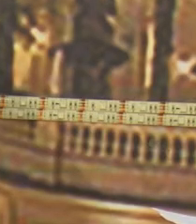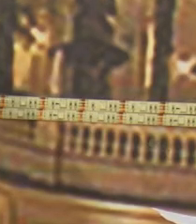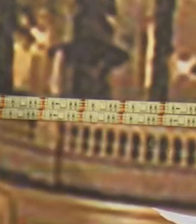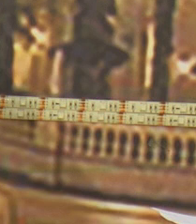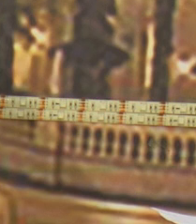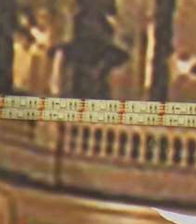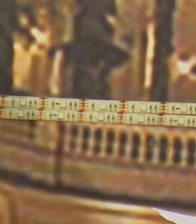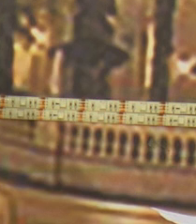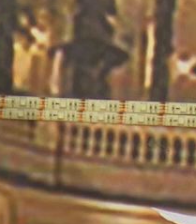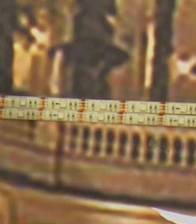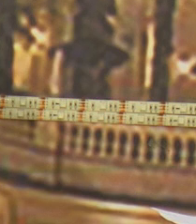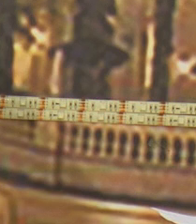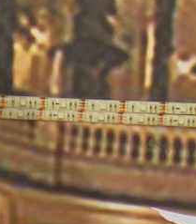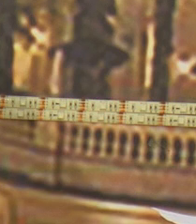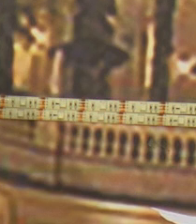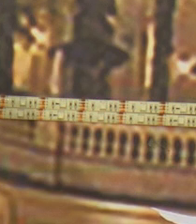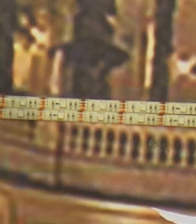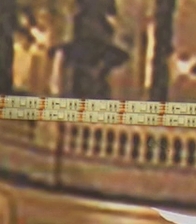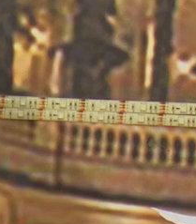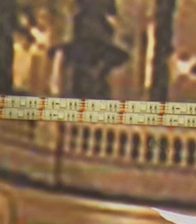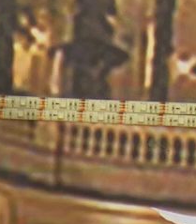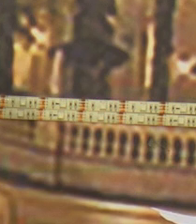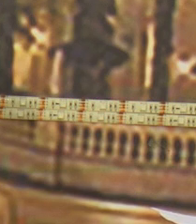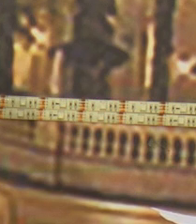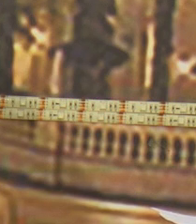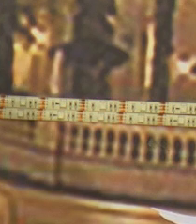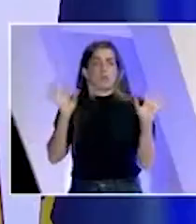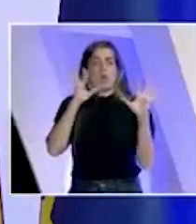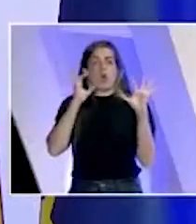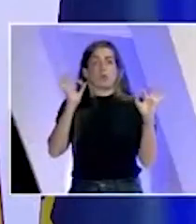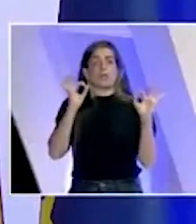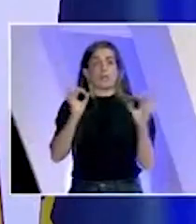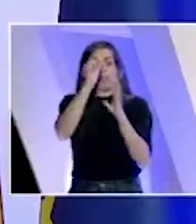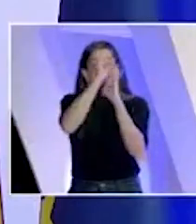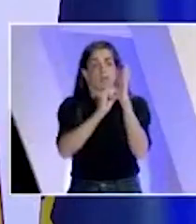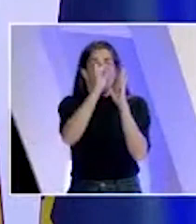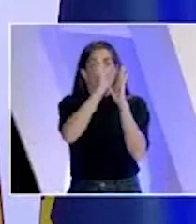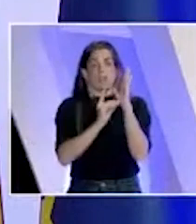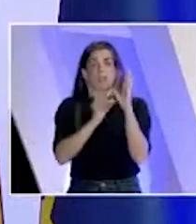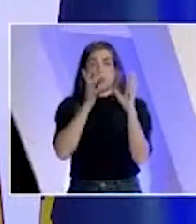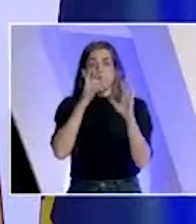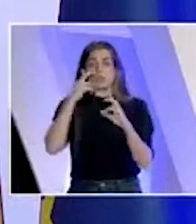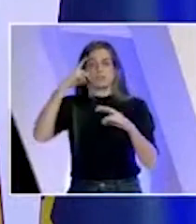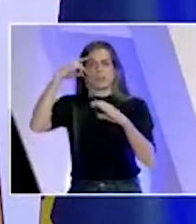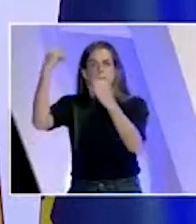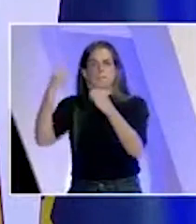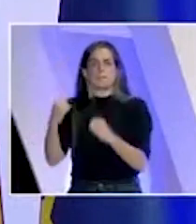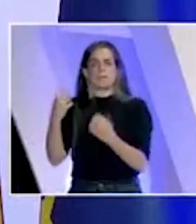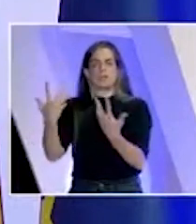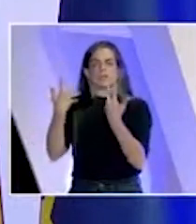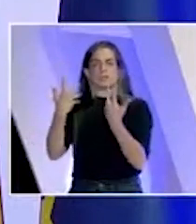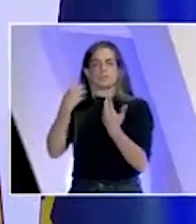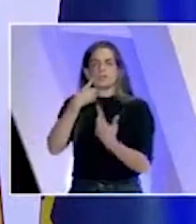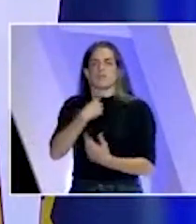impuestos, más protección social, menos coches y menos aviones. Porque los expertos nos hablan de una España que podría invertir